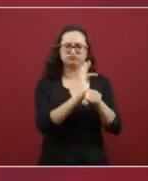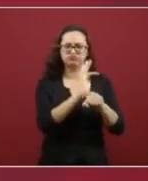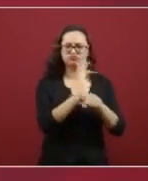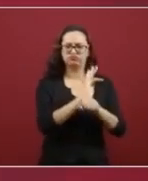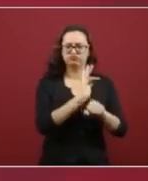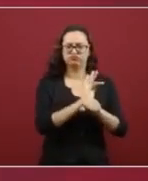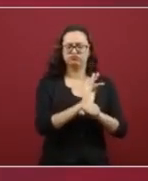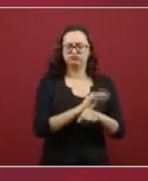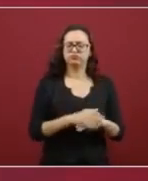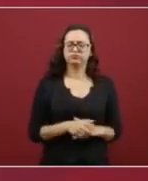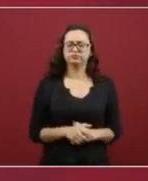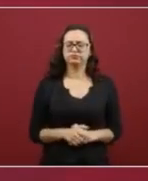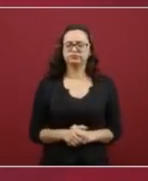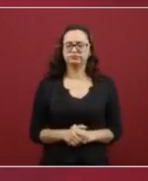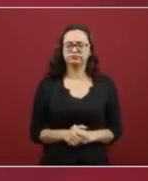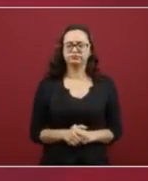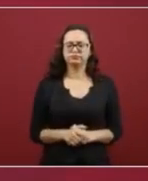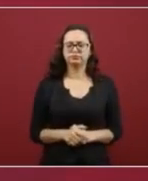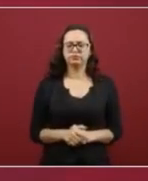periodistas como